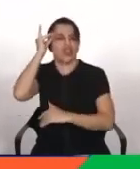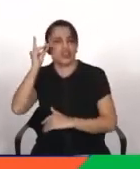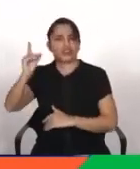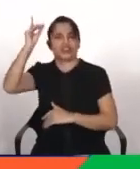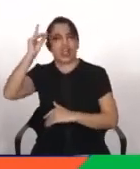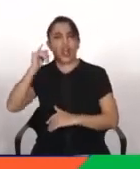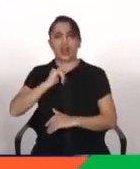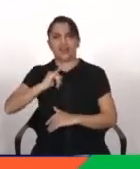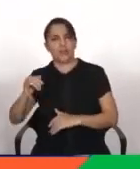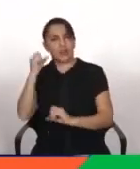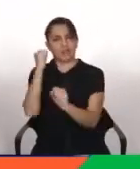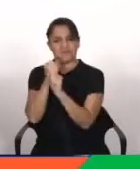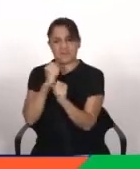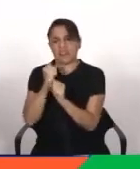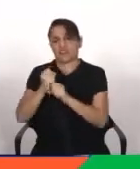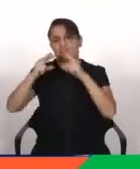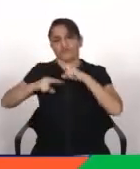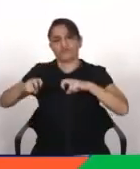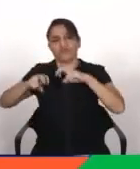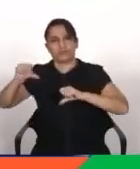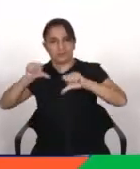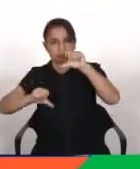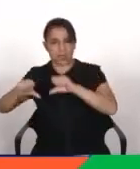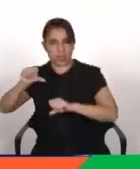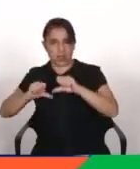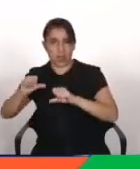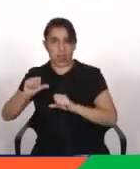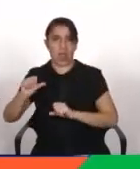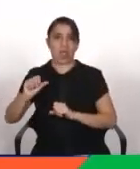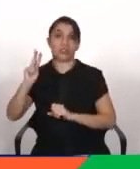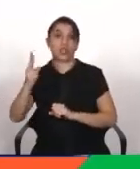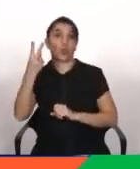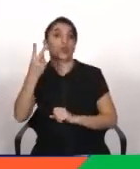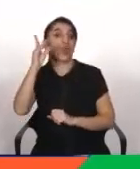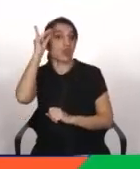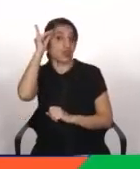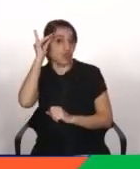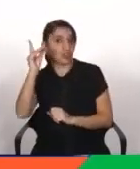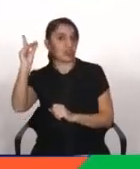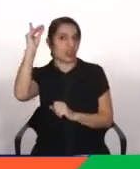trabajando en un área específica, y eso se hace en postdoctorado.